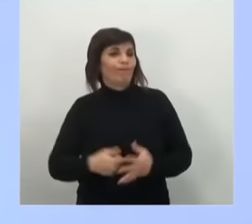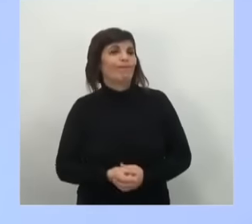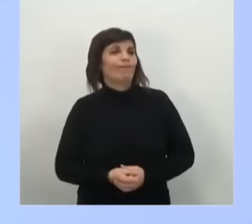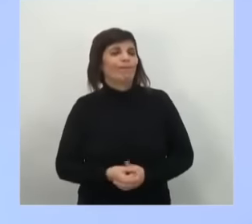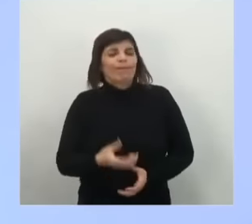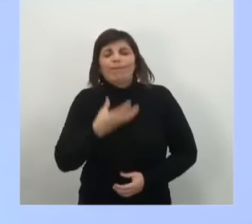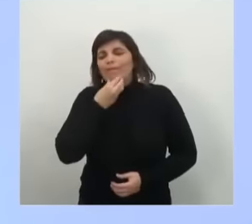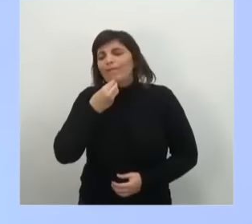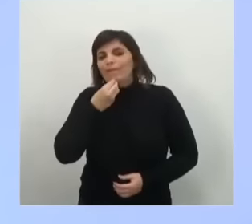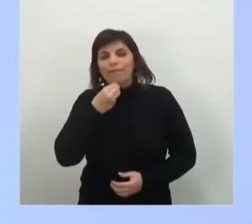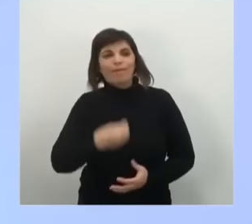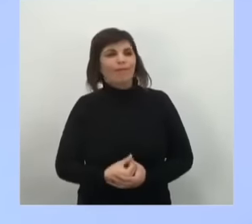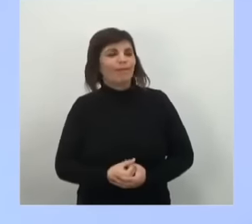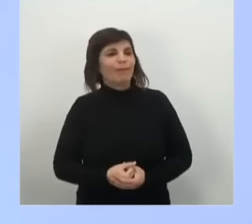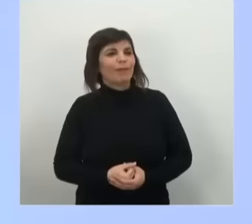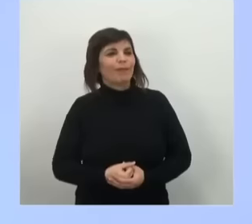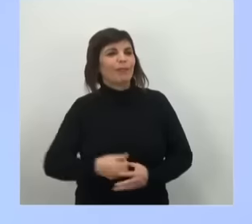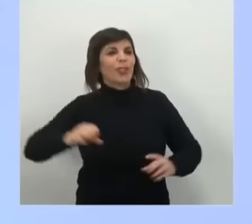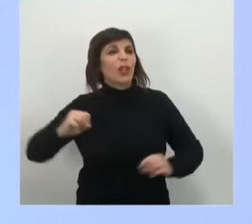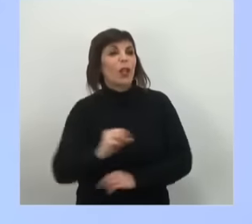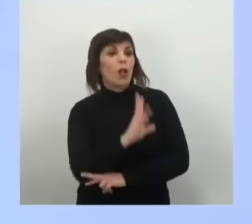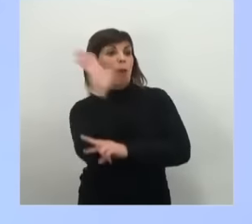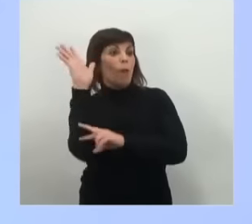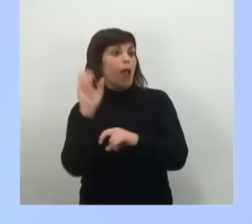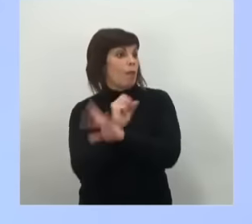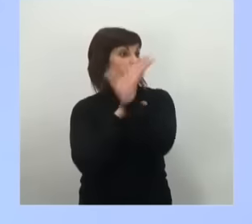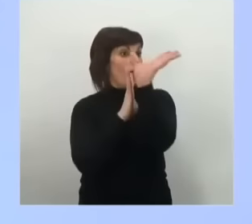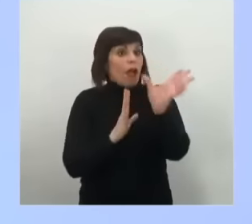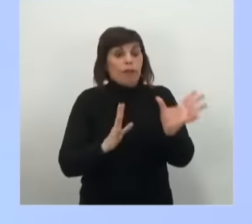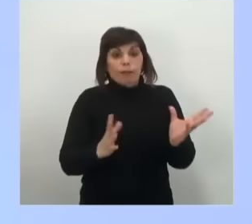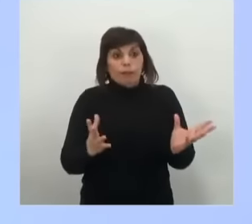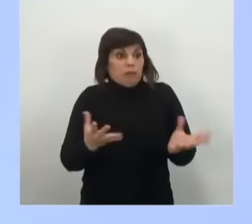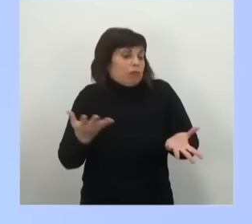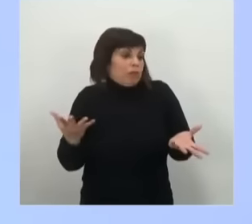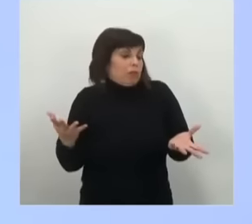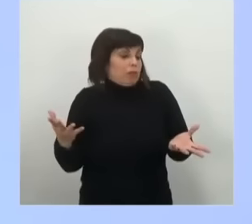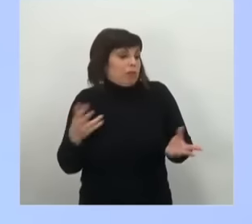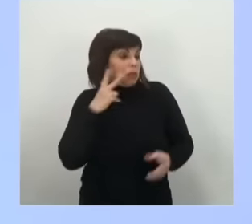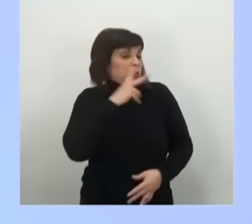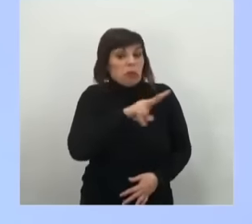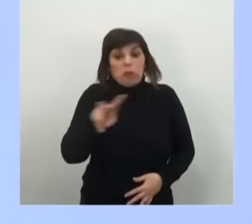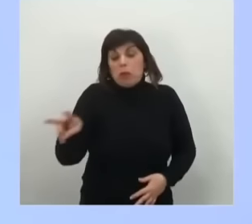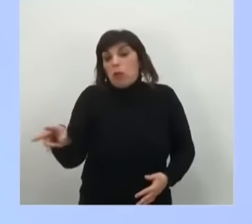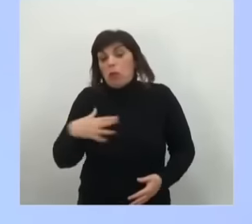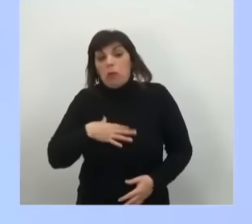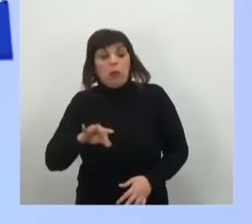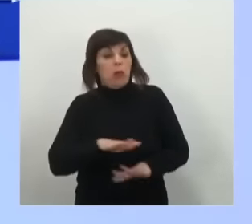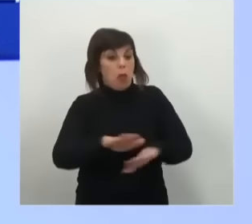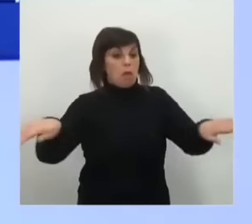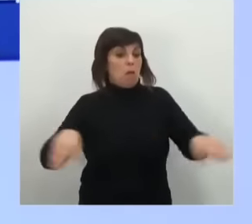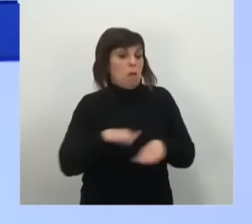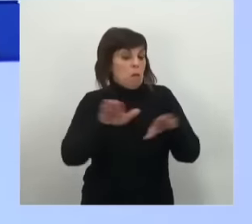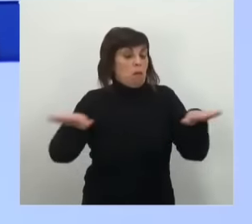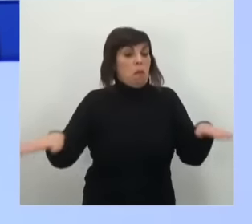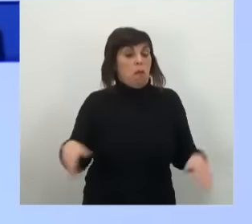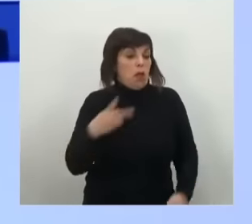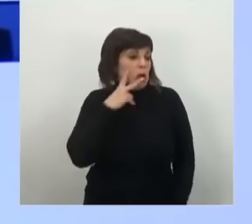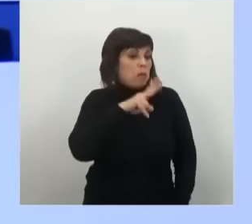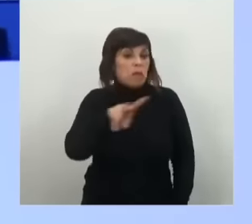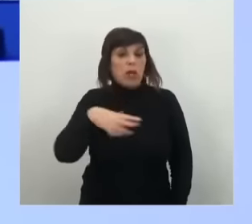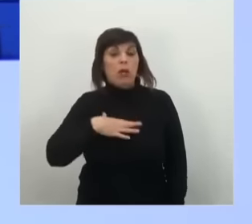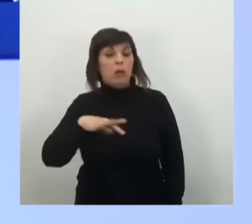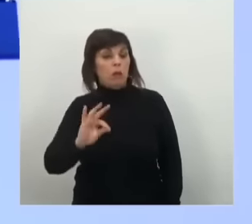precioso palmeras las tienes en todos sitios playas no tienes en todos sitios